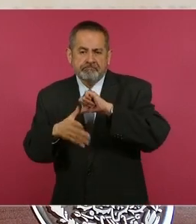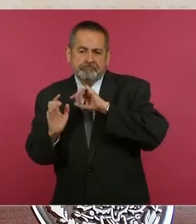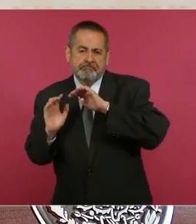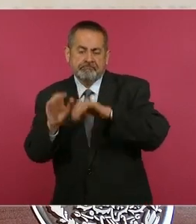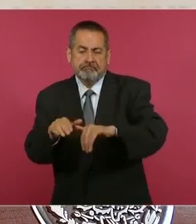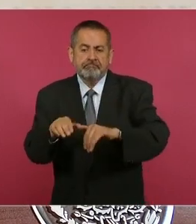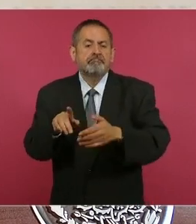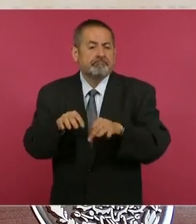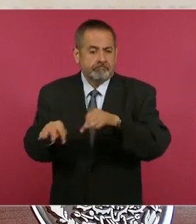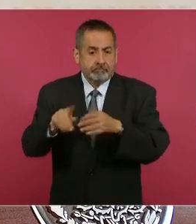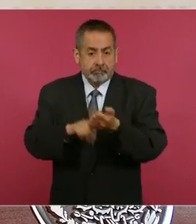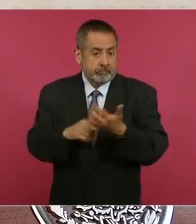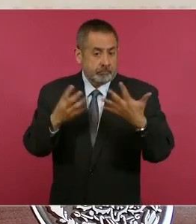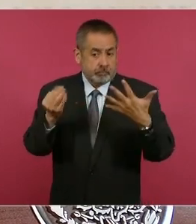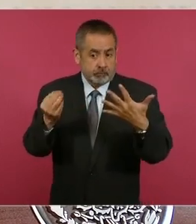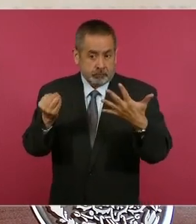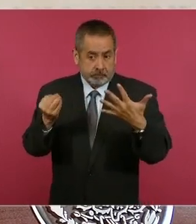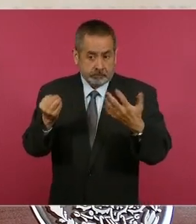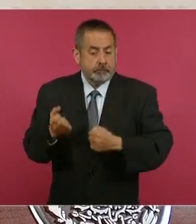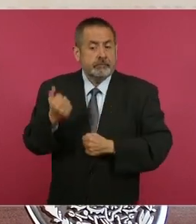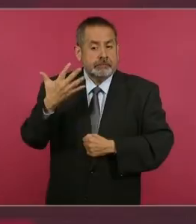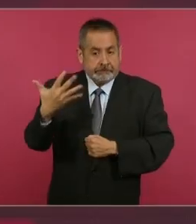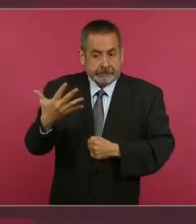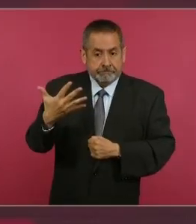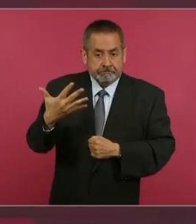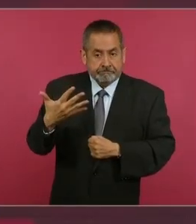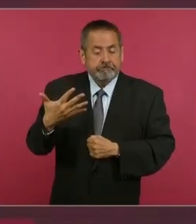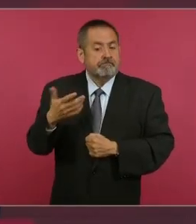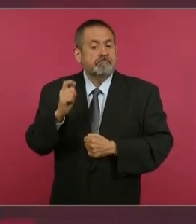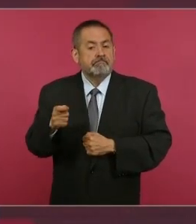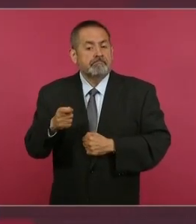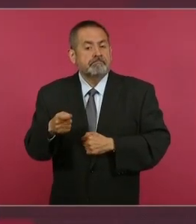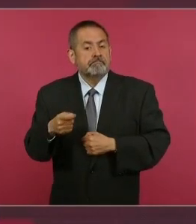los 9 tiene 5